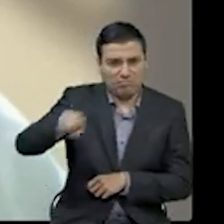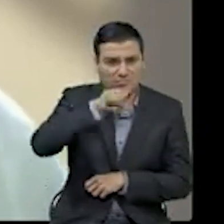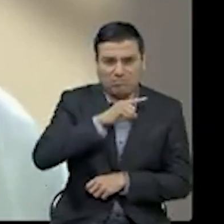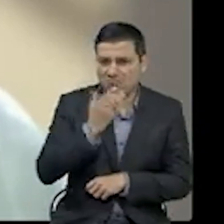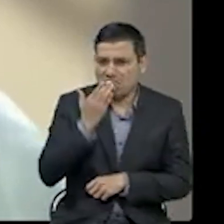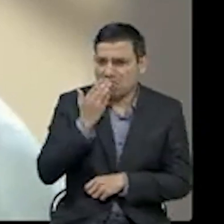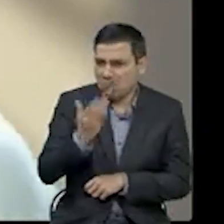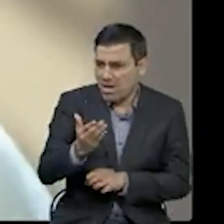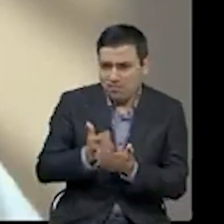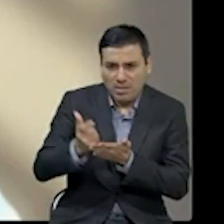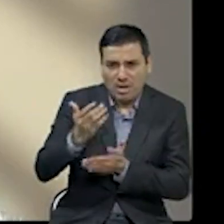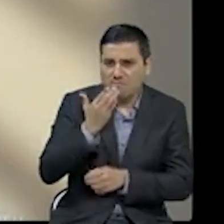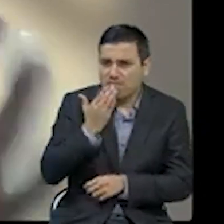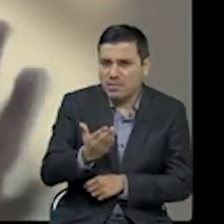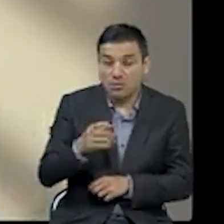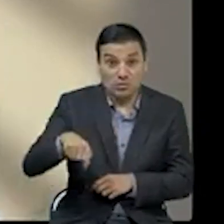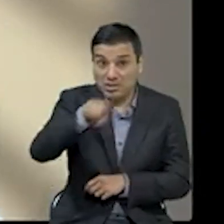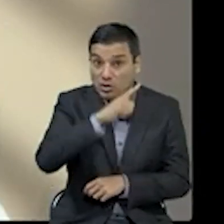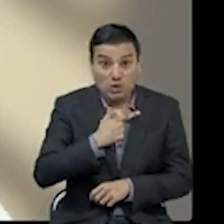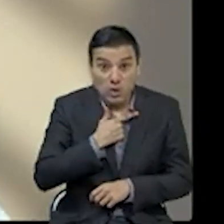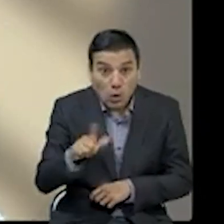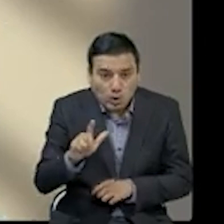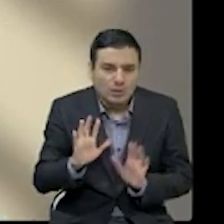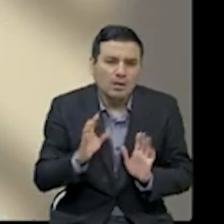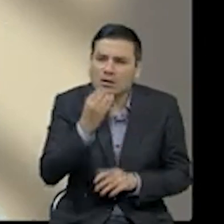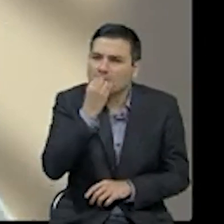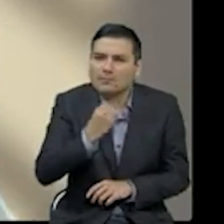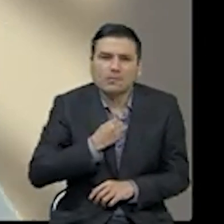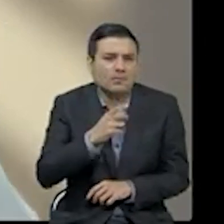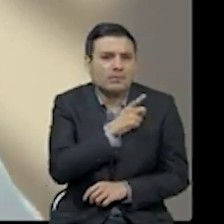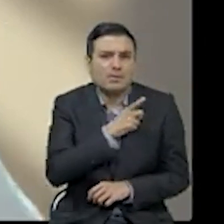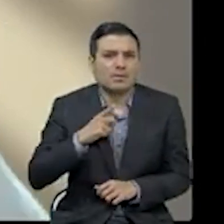esos fallos, pero son de acatarse. Eso es un punto.